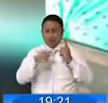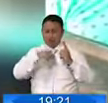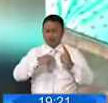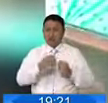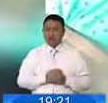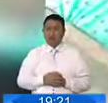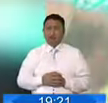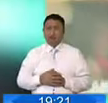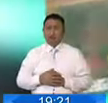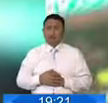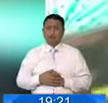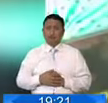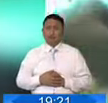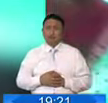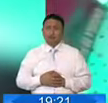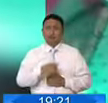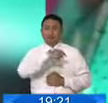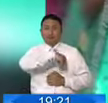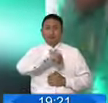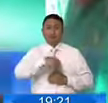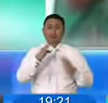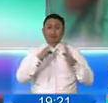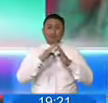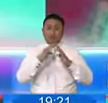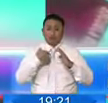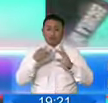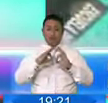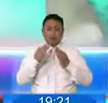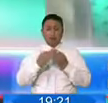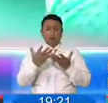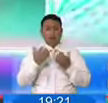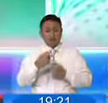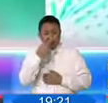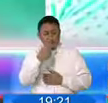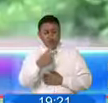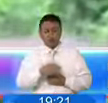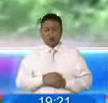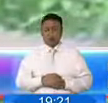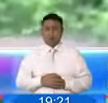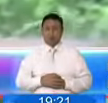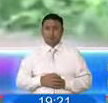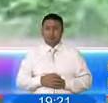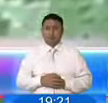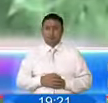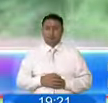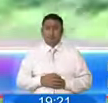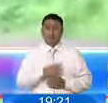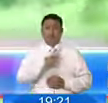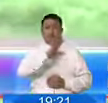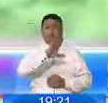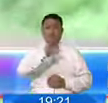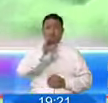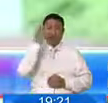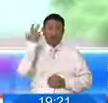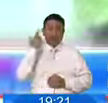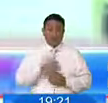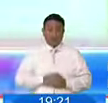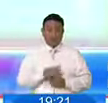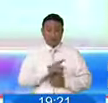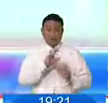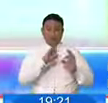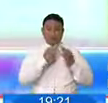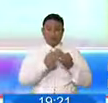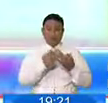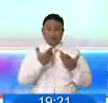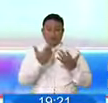este es nuestro deber a él son más de 50 días que la familia de